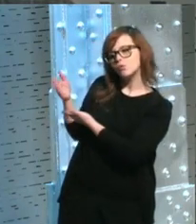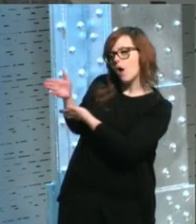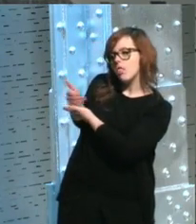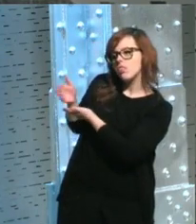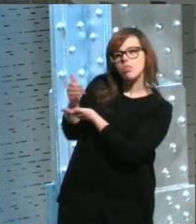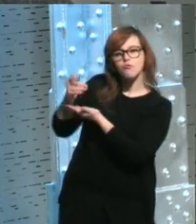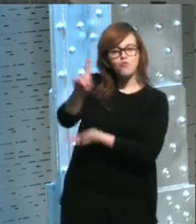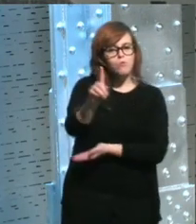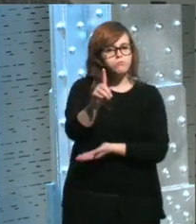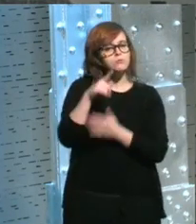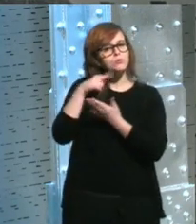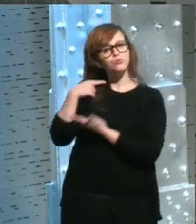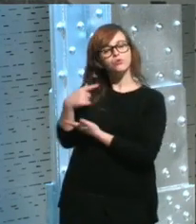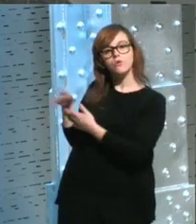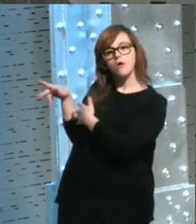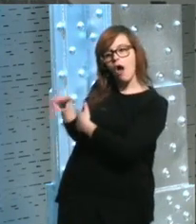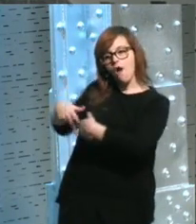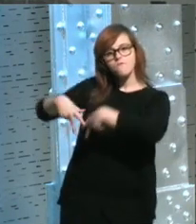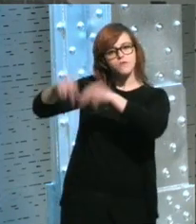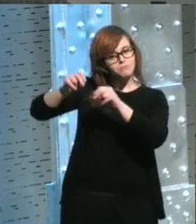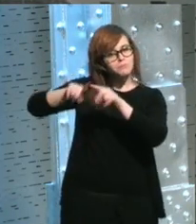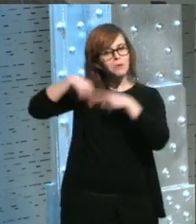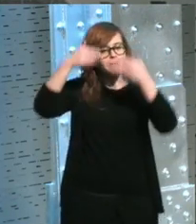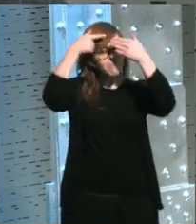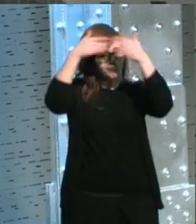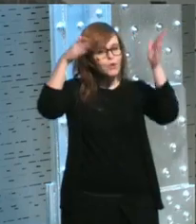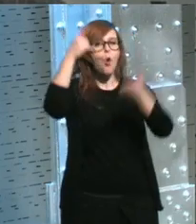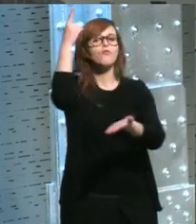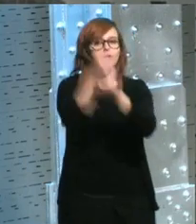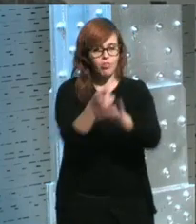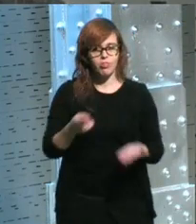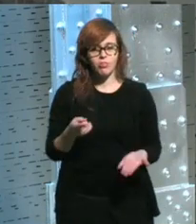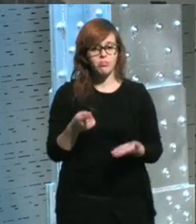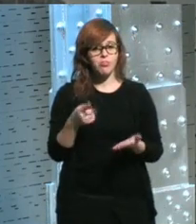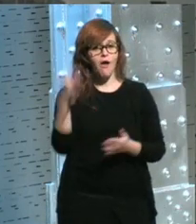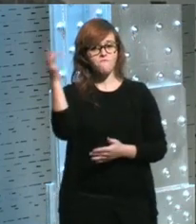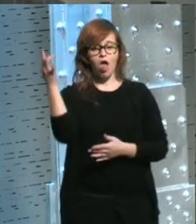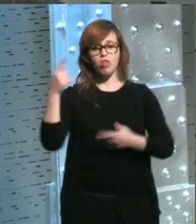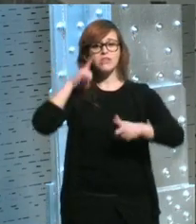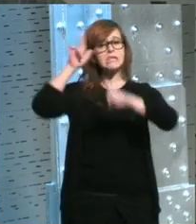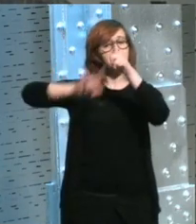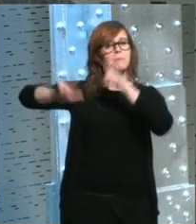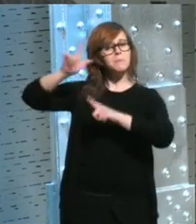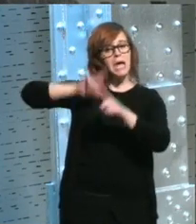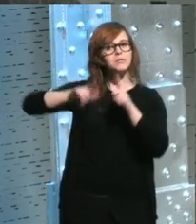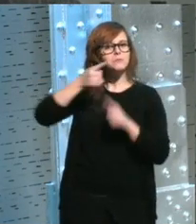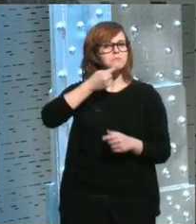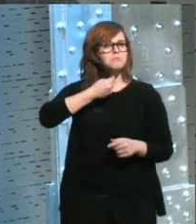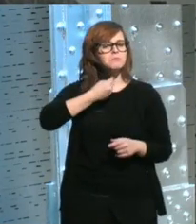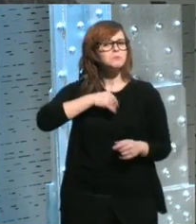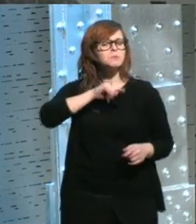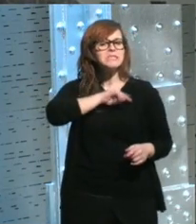una mentalidad abierta, una mentalidad innovadora. Francis ha hecho el viaje como siente que es la